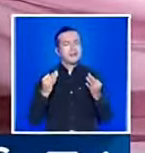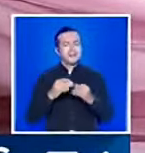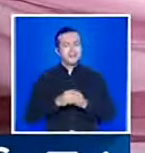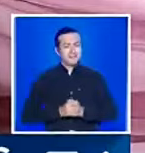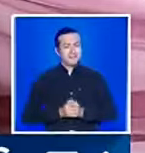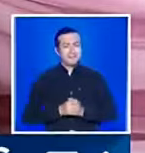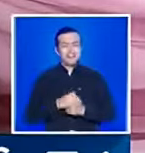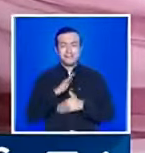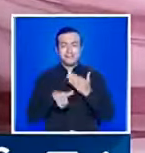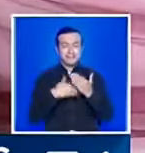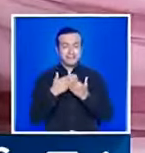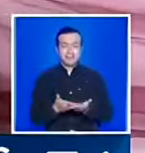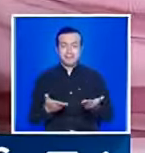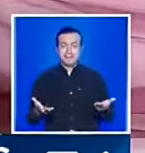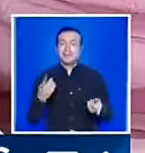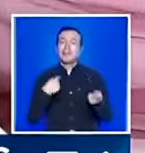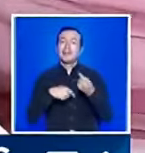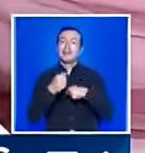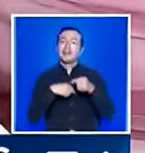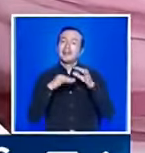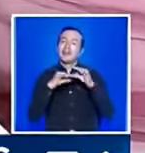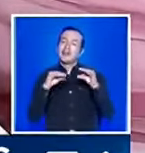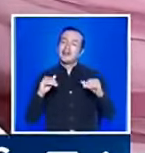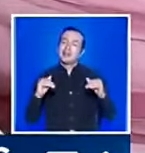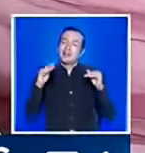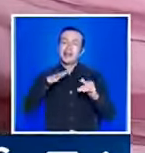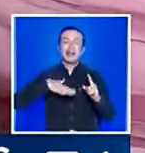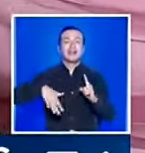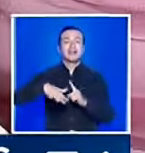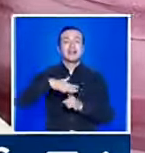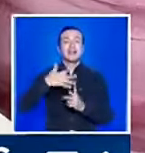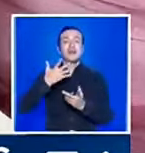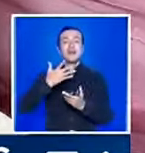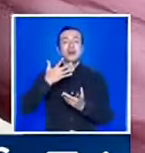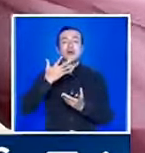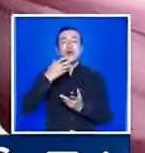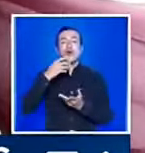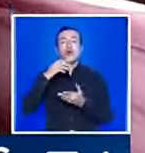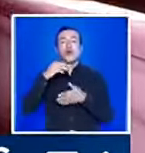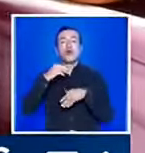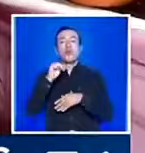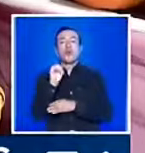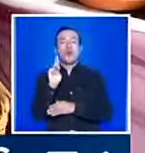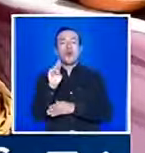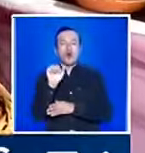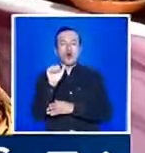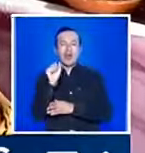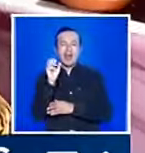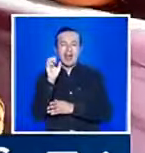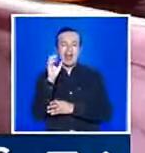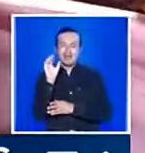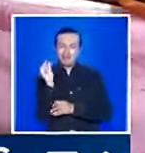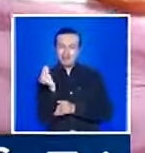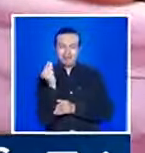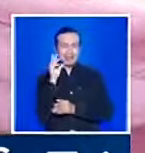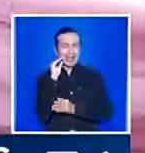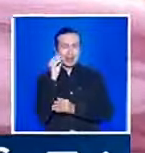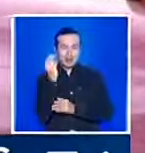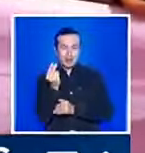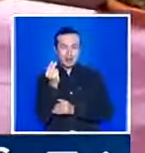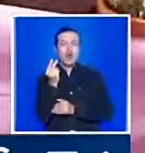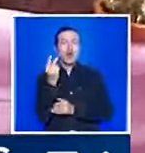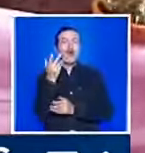Todos los productos que aquí se ofrecen es de calidad. Nosotros aquí ofrecemos la mora de Ambato, que es una mora de muy buena calidad. Y eso hace que la colada